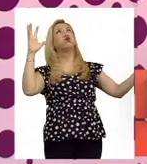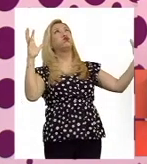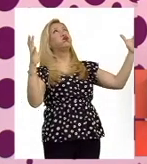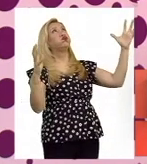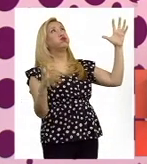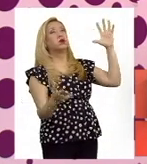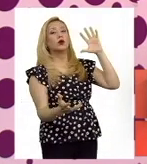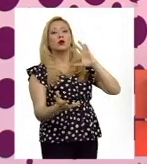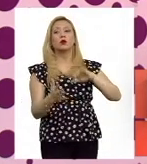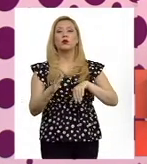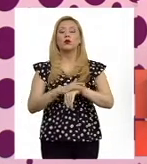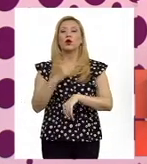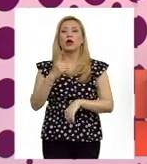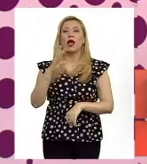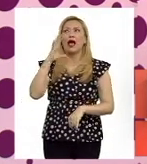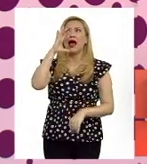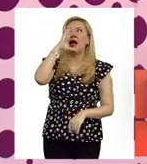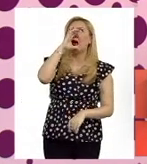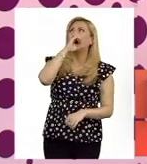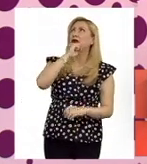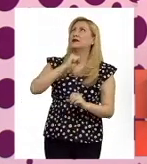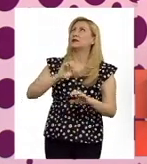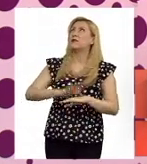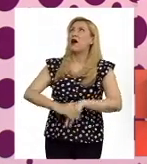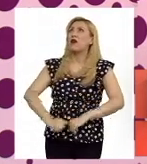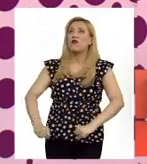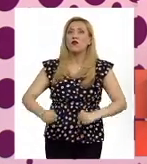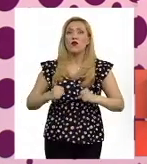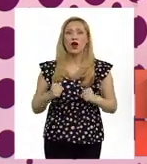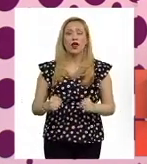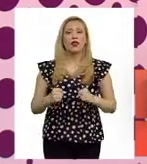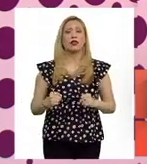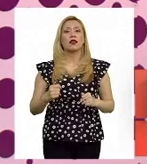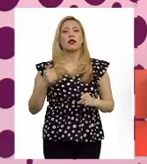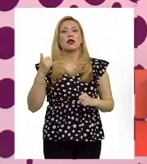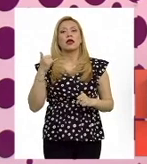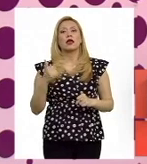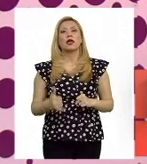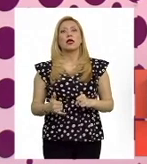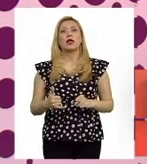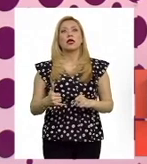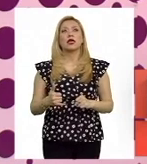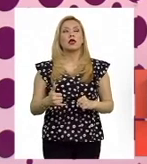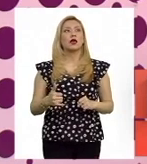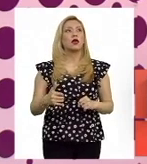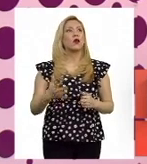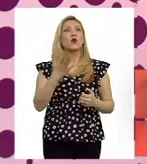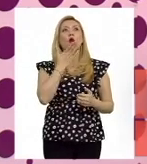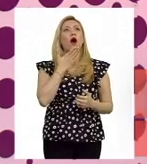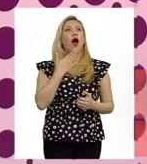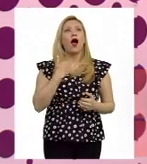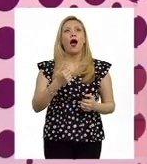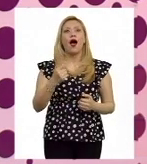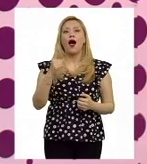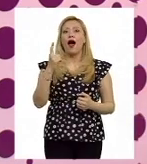al incrementar la temperatura y elevarse los niveles de evapotranspiración,